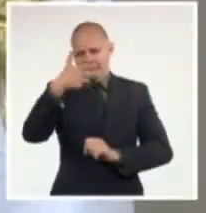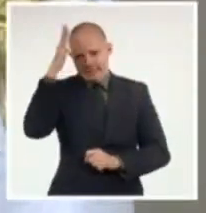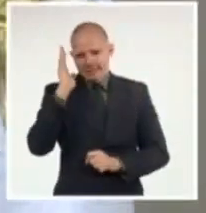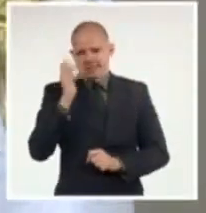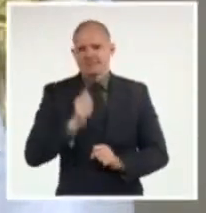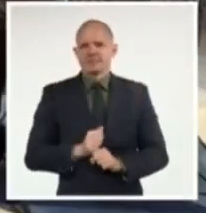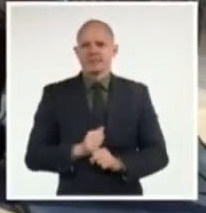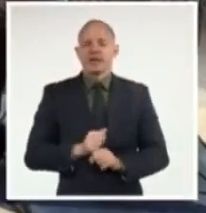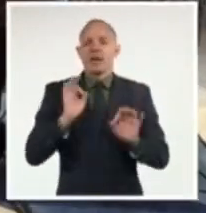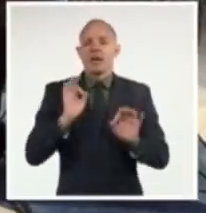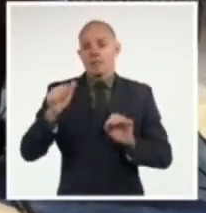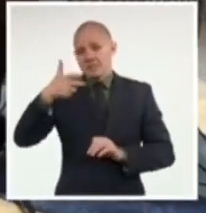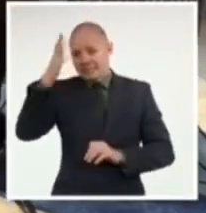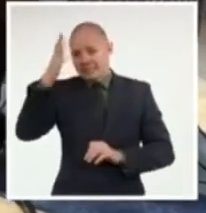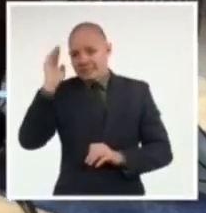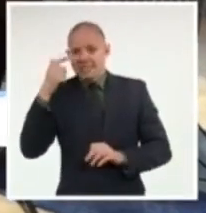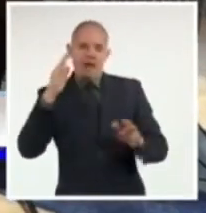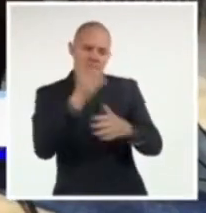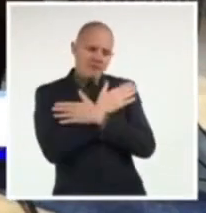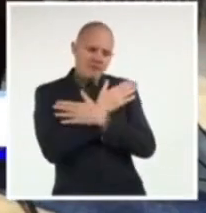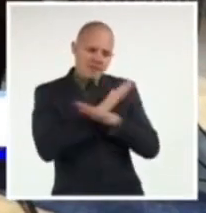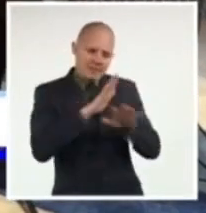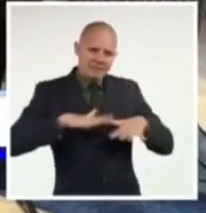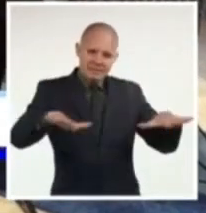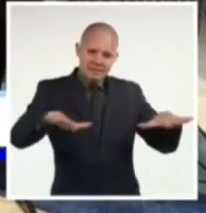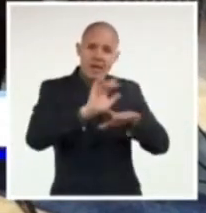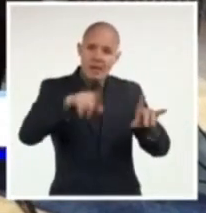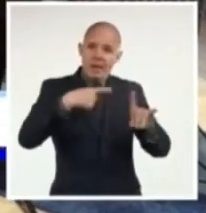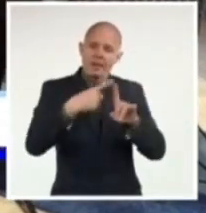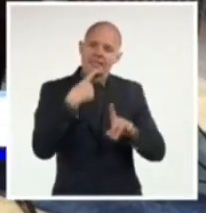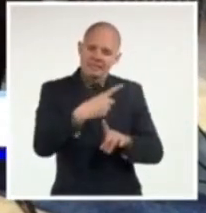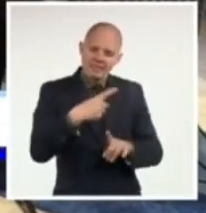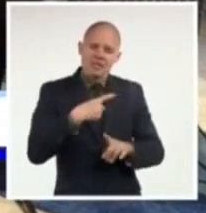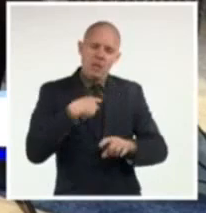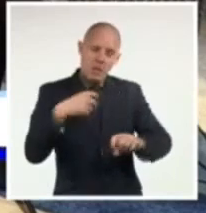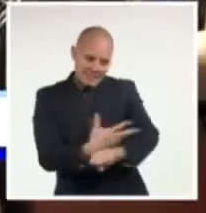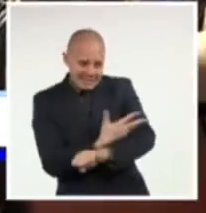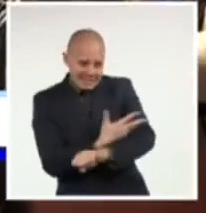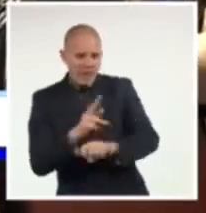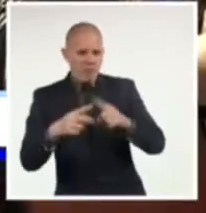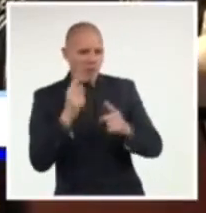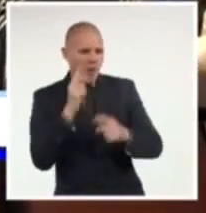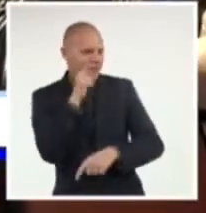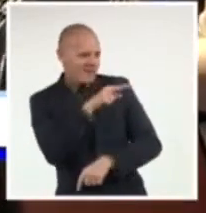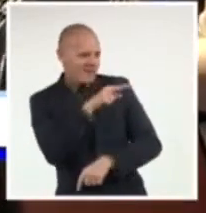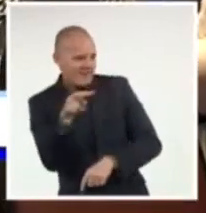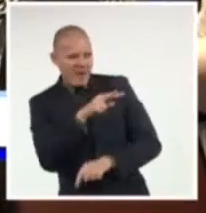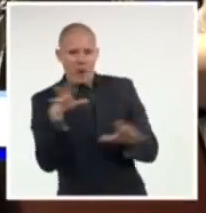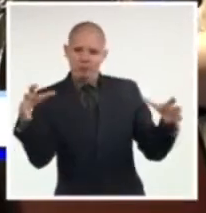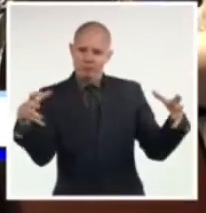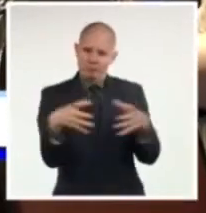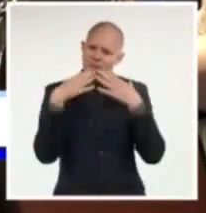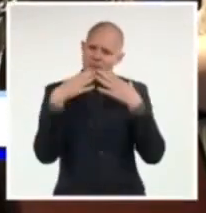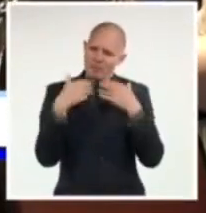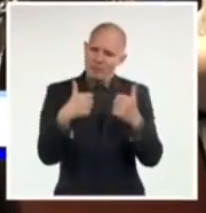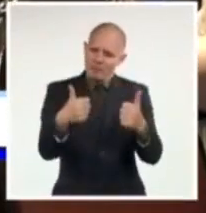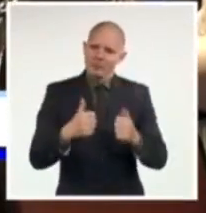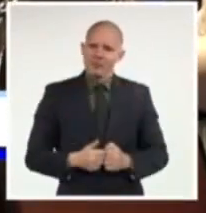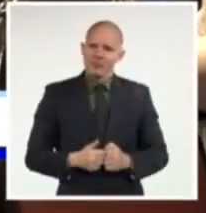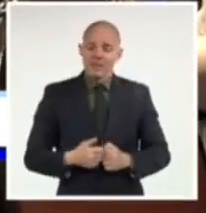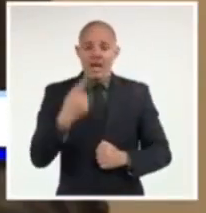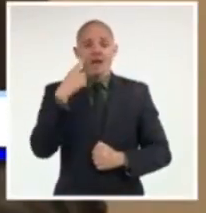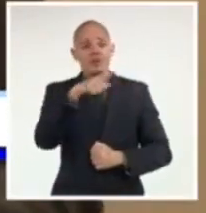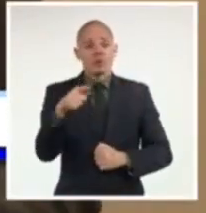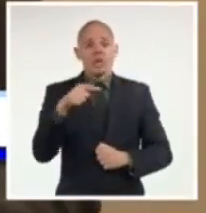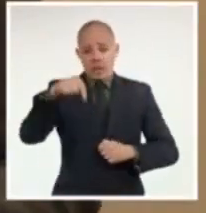ellos el mandatario extendió un abrazo fraterno y les confesó su emoción por verlos a todos juntos allí reunidos. Porque ustedes aquí en